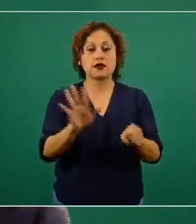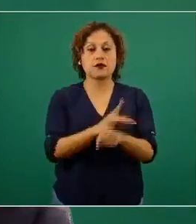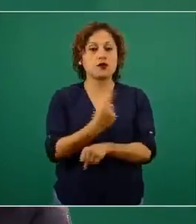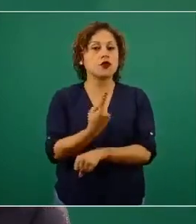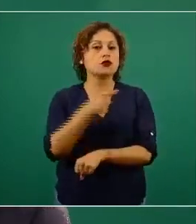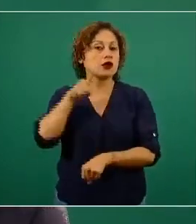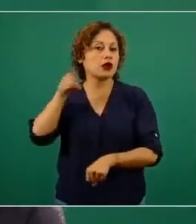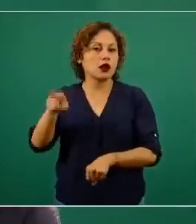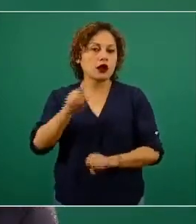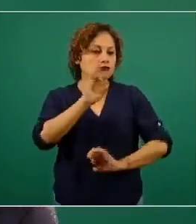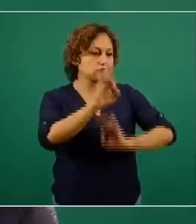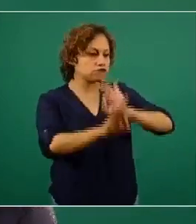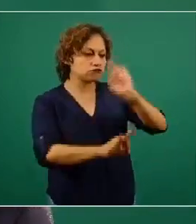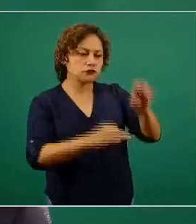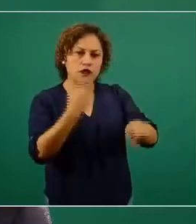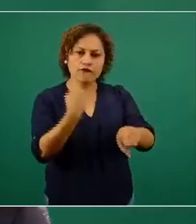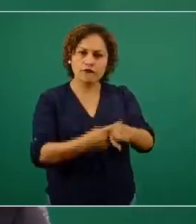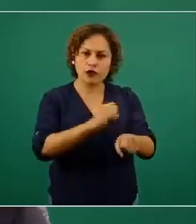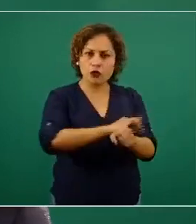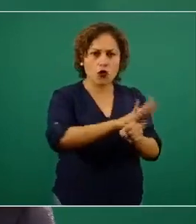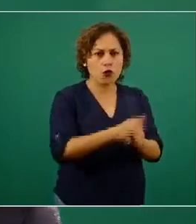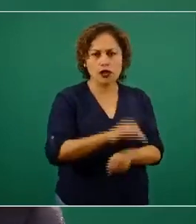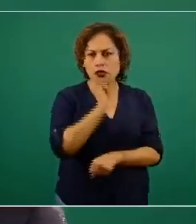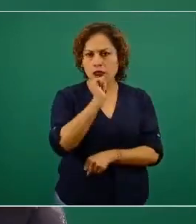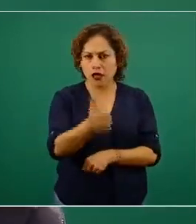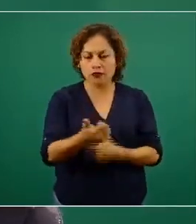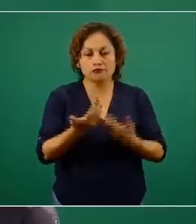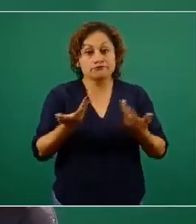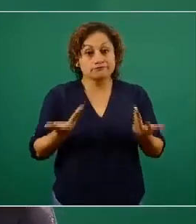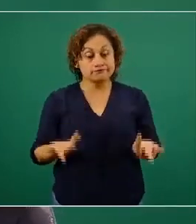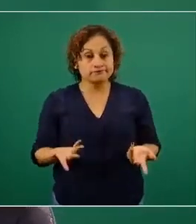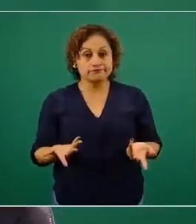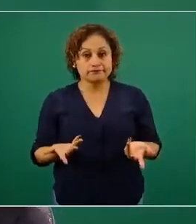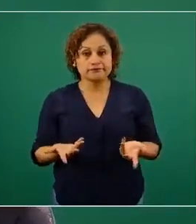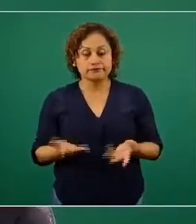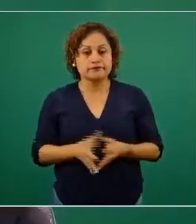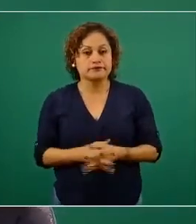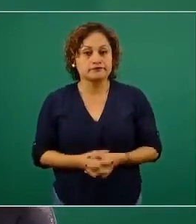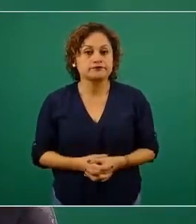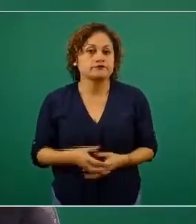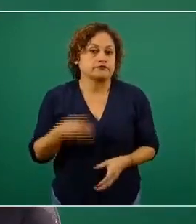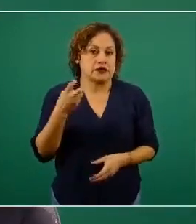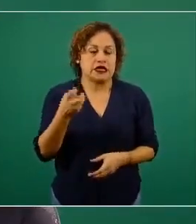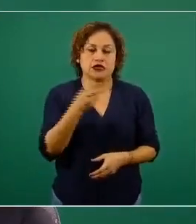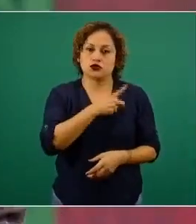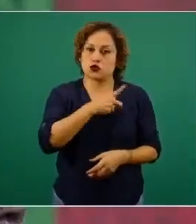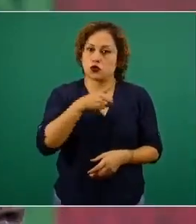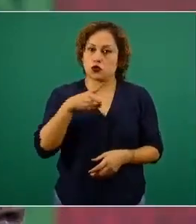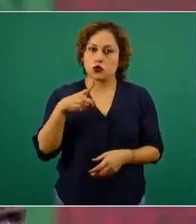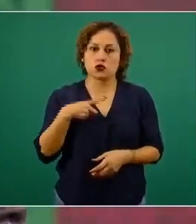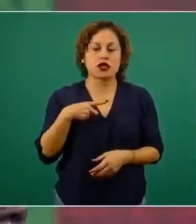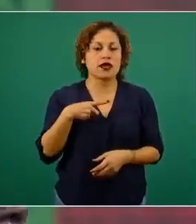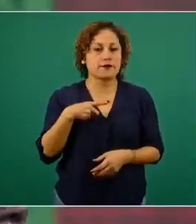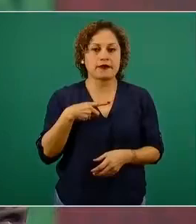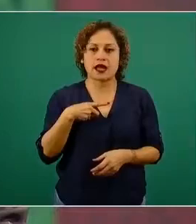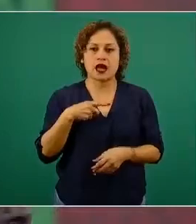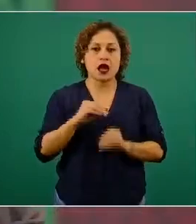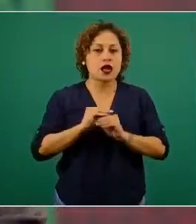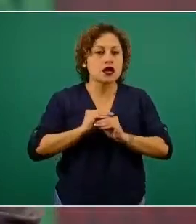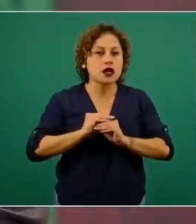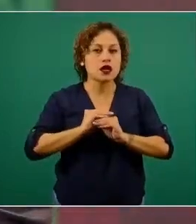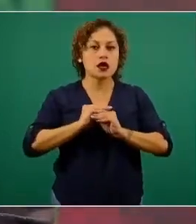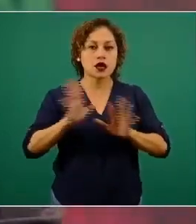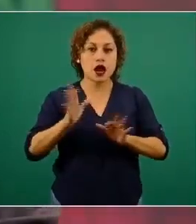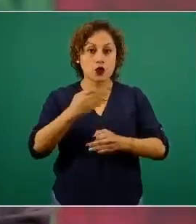COVID directamente atendiendo a pacientes COVID. Entonces, debe quedar muy claro para todo el personal de salud